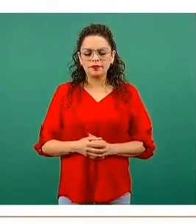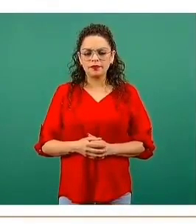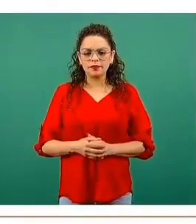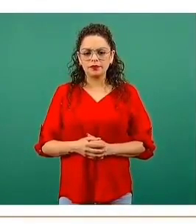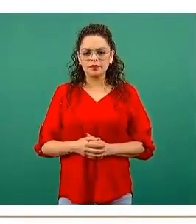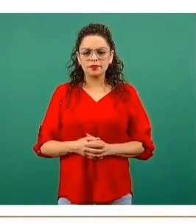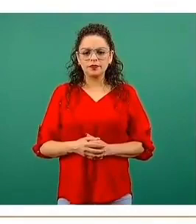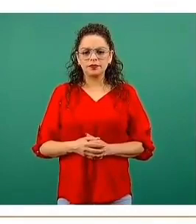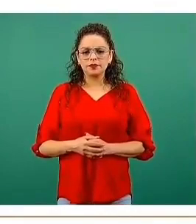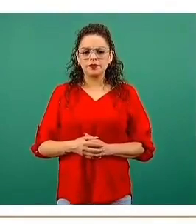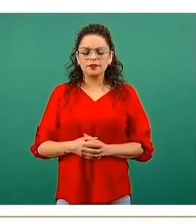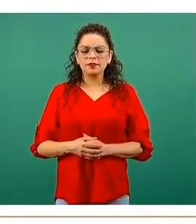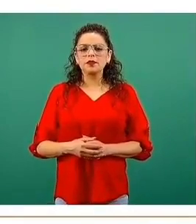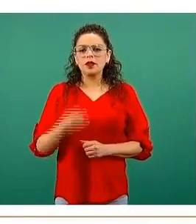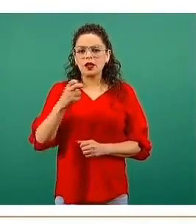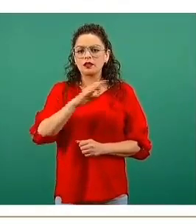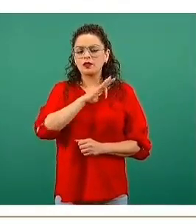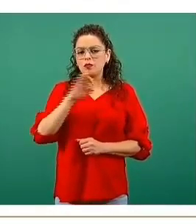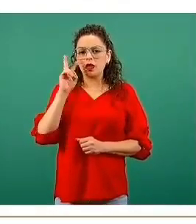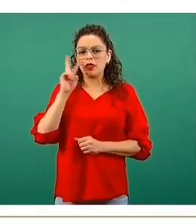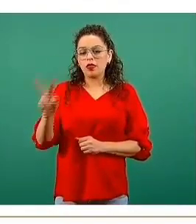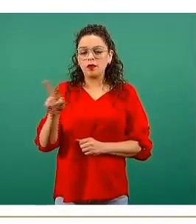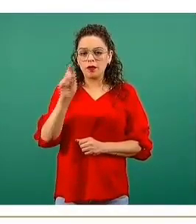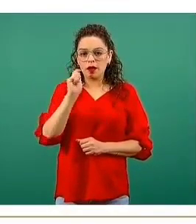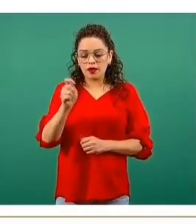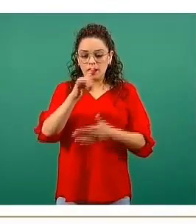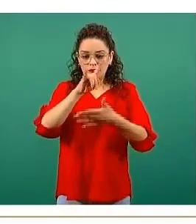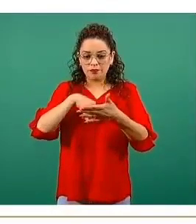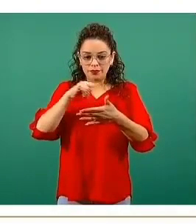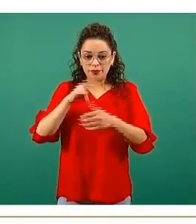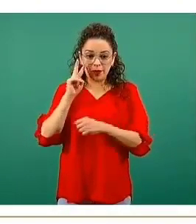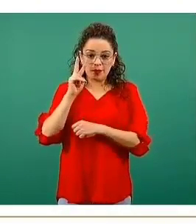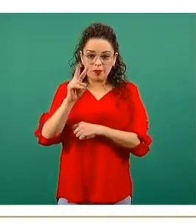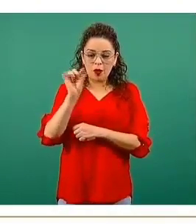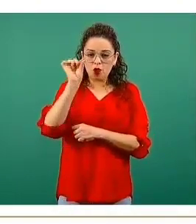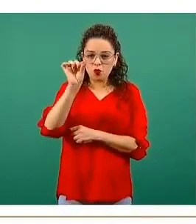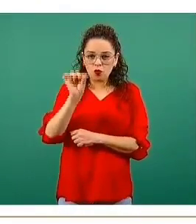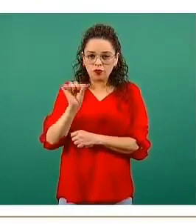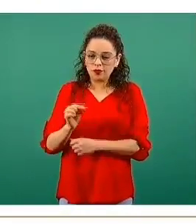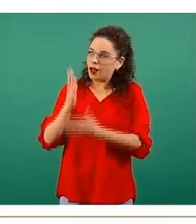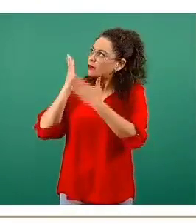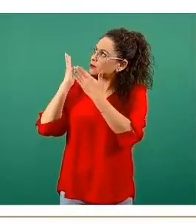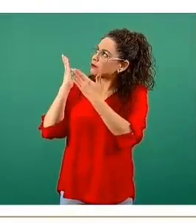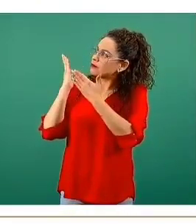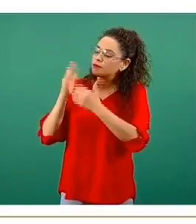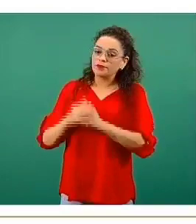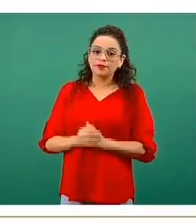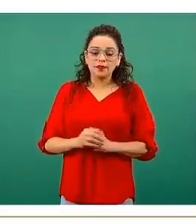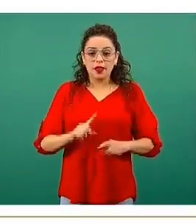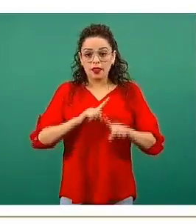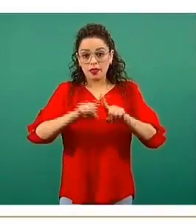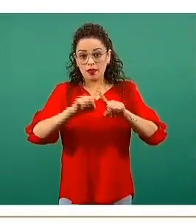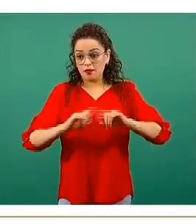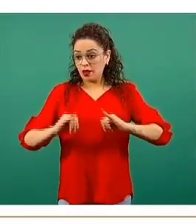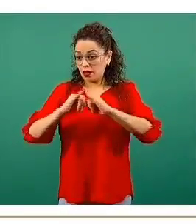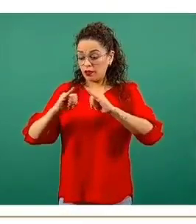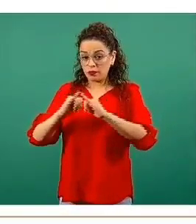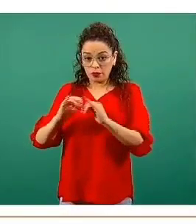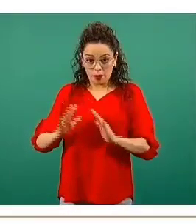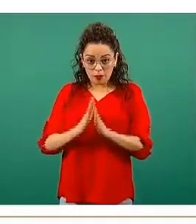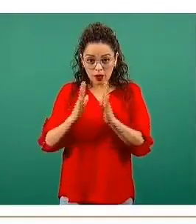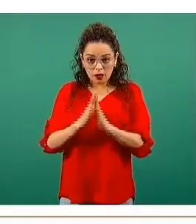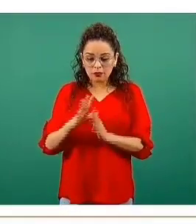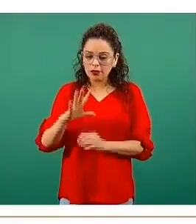diría, los pueden ver enlistados en la diapositiva. Hay un compromiso de las instituciones